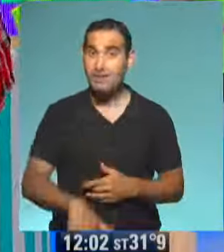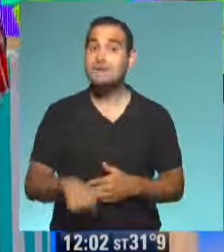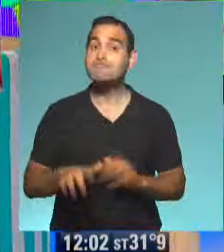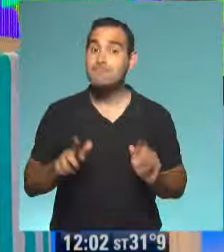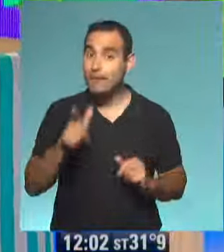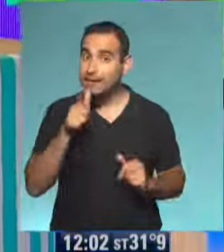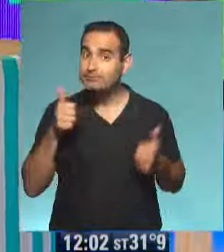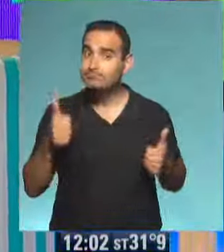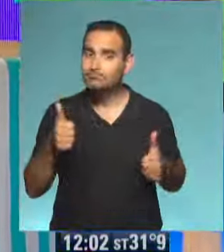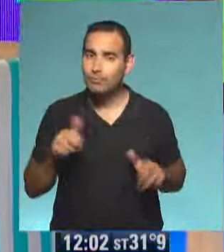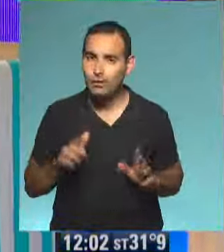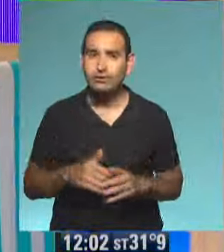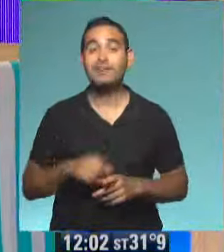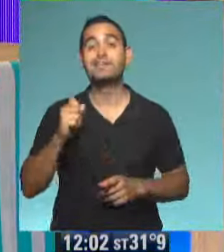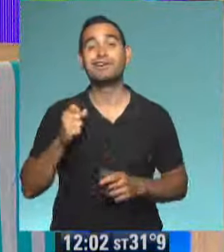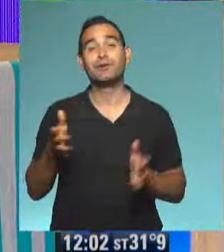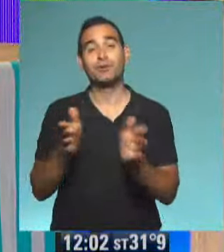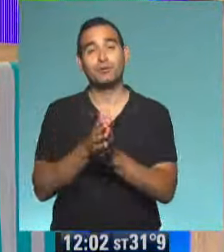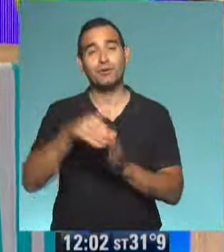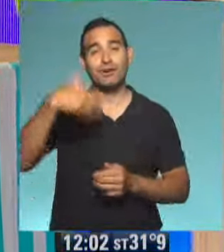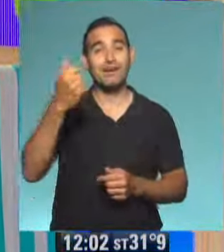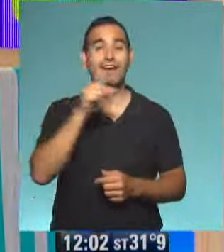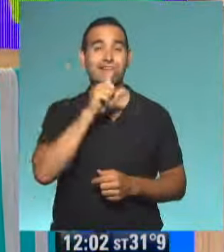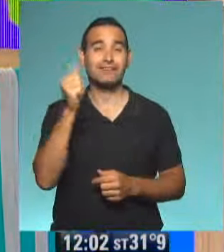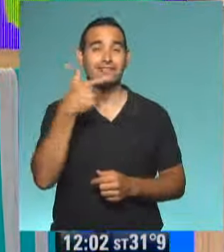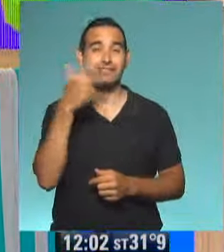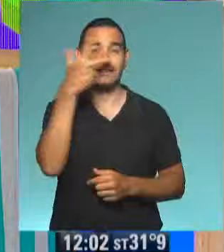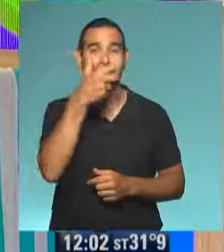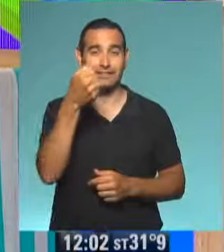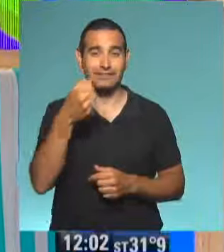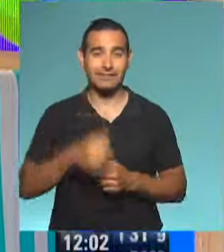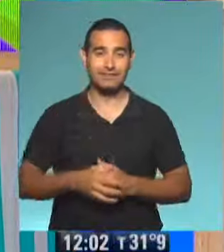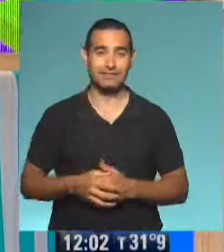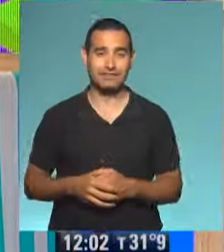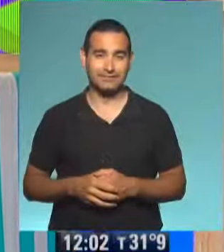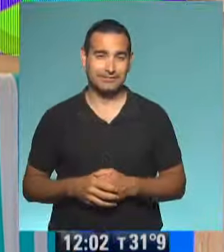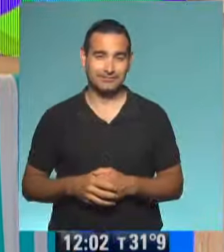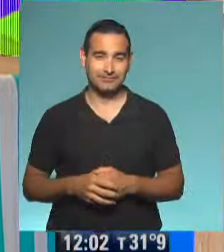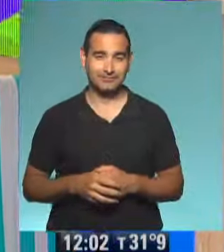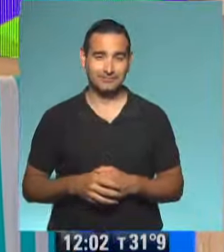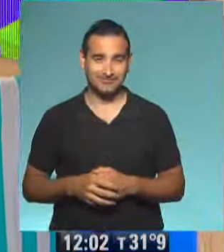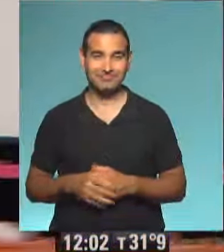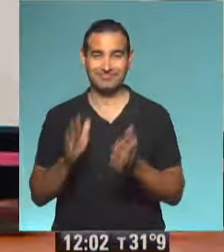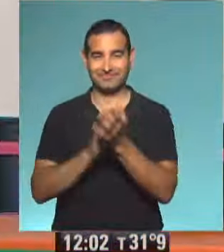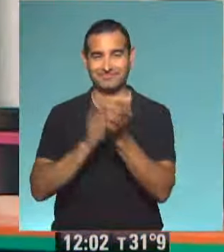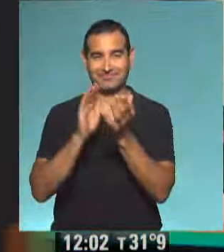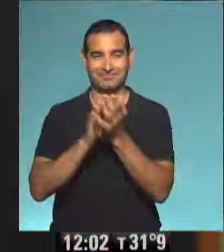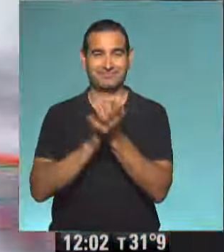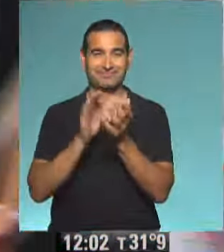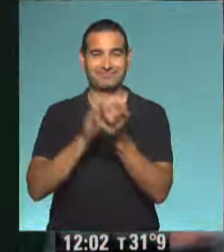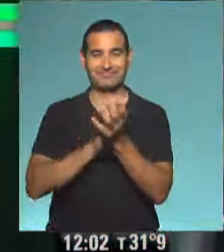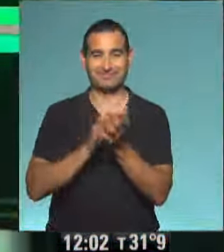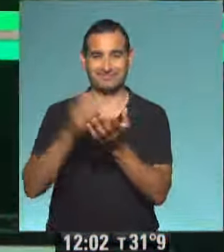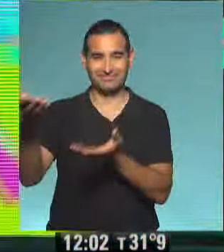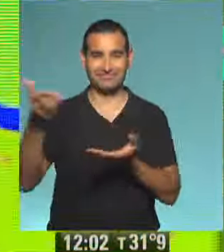que va a ser increíble. ¿Y con quién? ¡Con Natalia! Oh, bienvenida, Natalia, a nuestra profe. ¡Bienvenida! ¡Un aplauso para